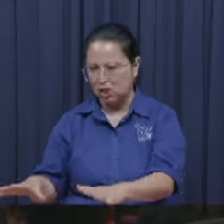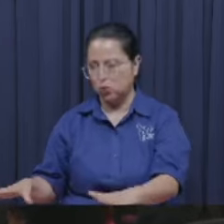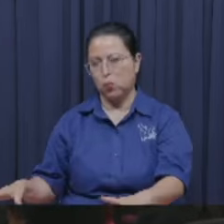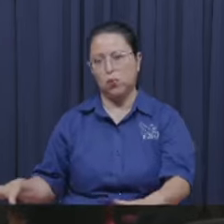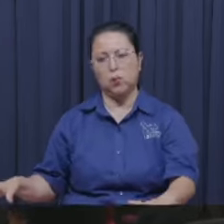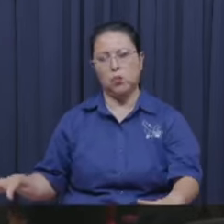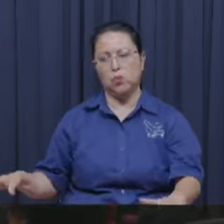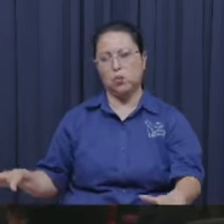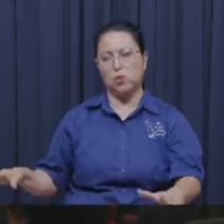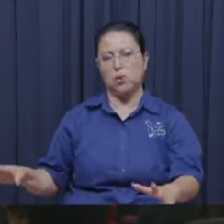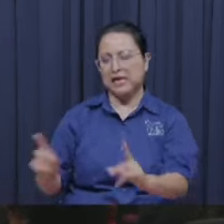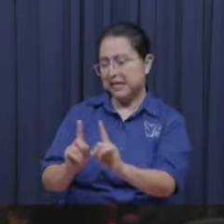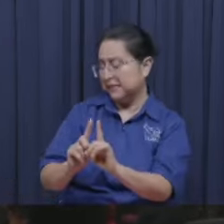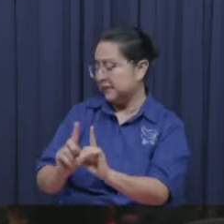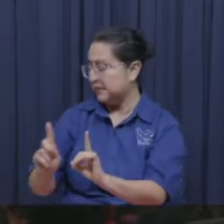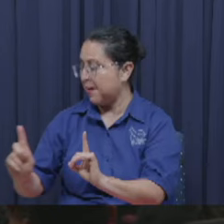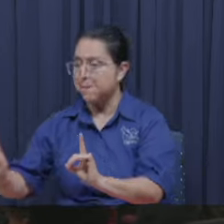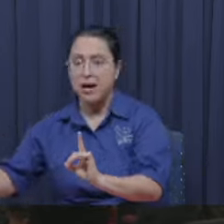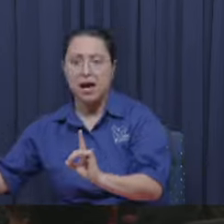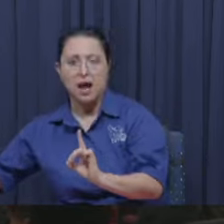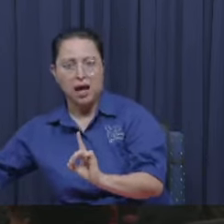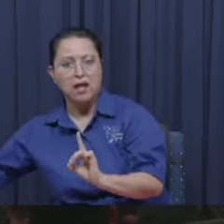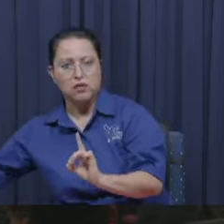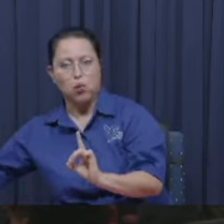que estando revolcándose con los